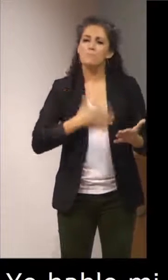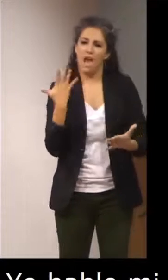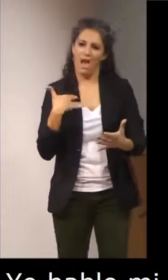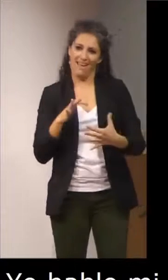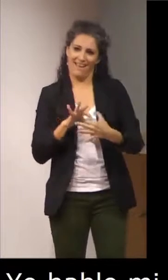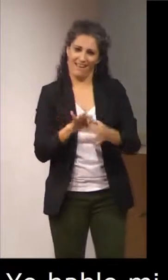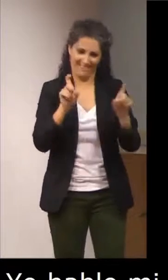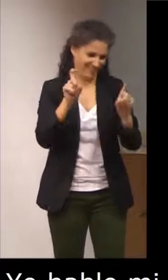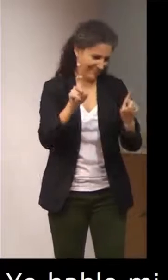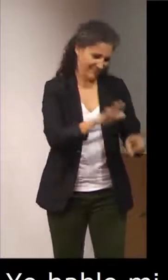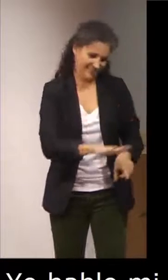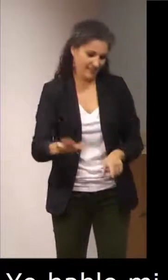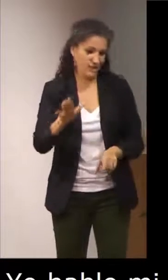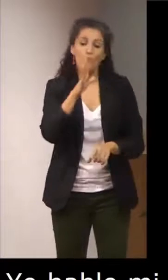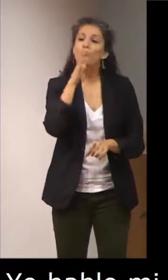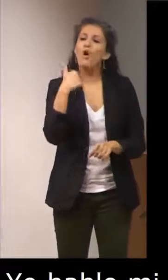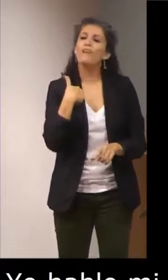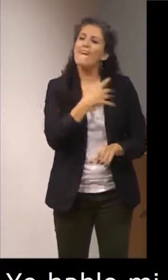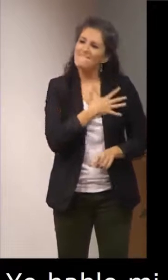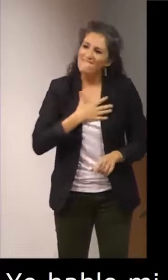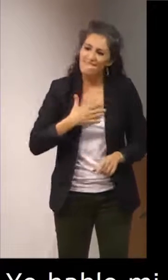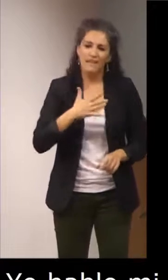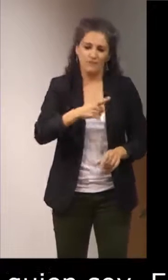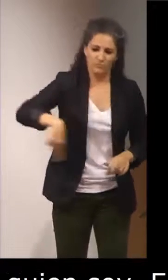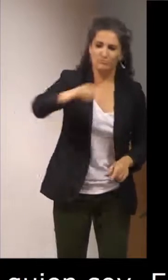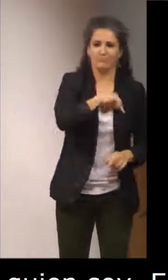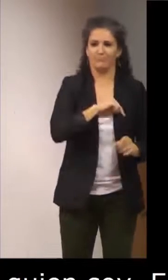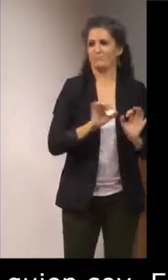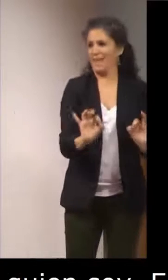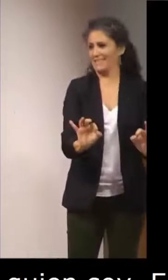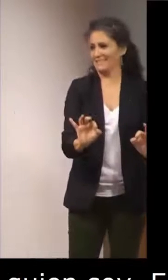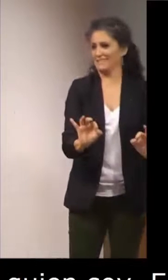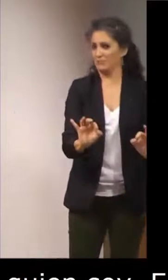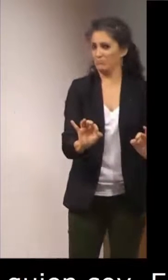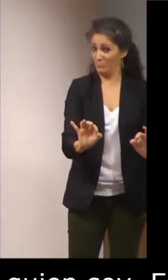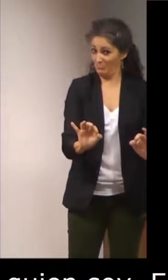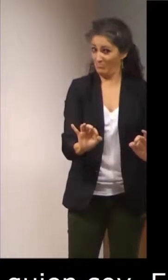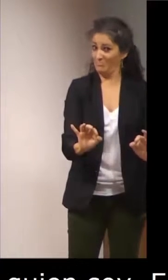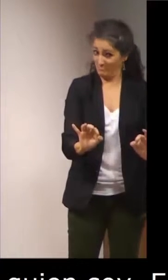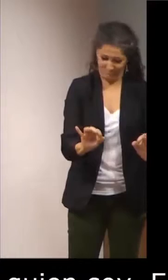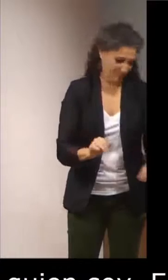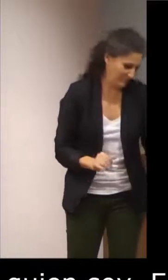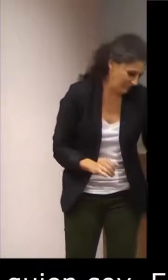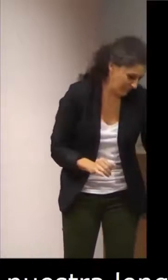Enseñamos a nuestros hijos nuestra lengua favorita porque queremos que sepan quiénes somos.